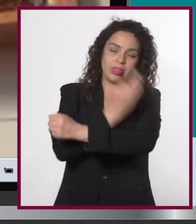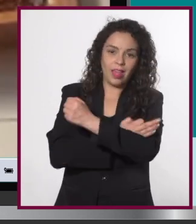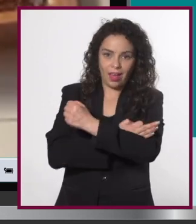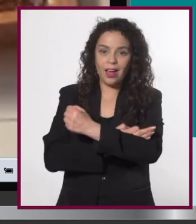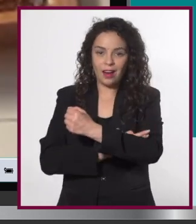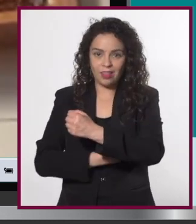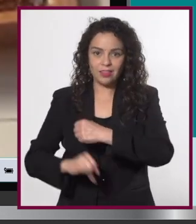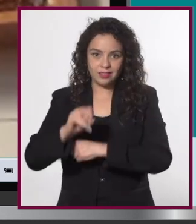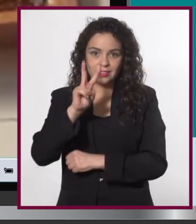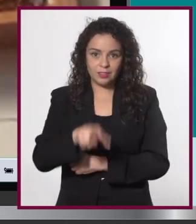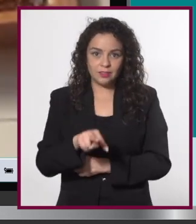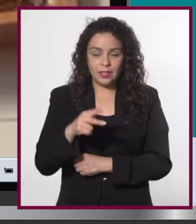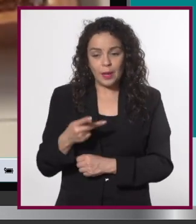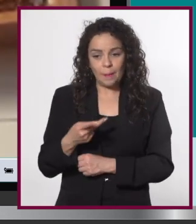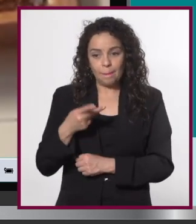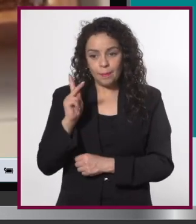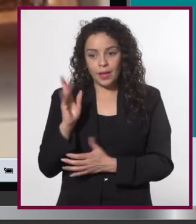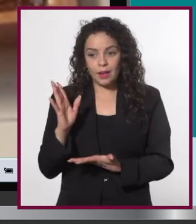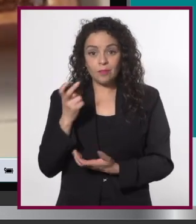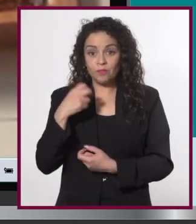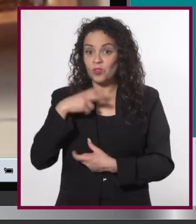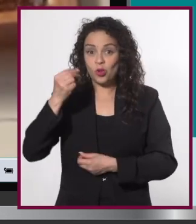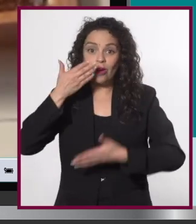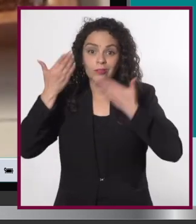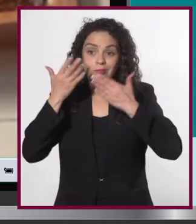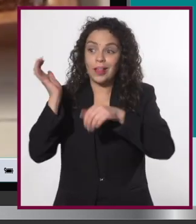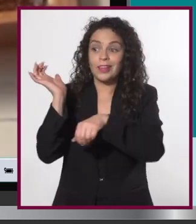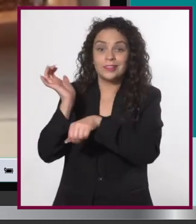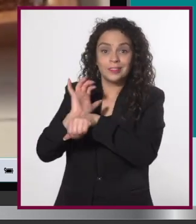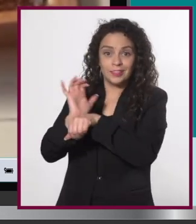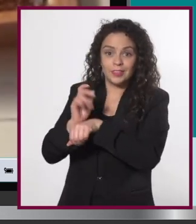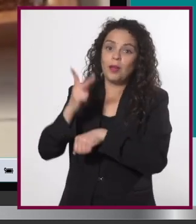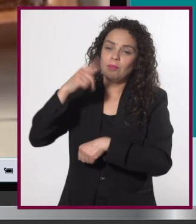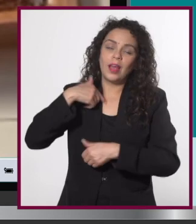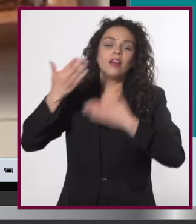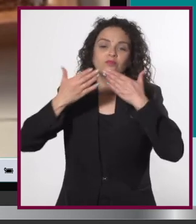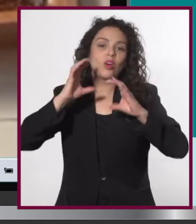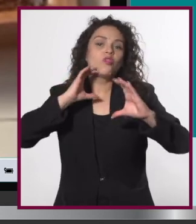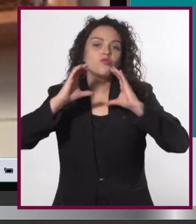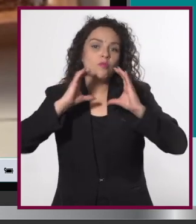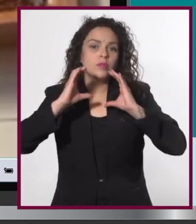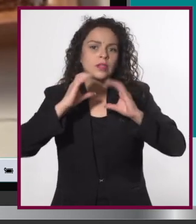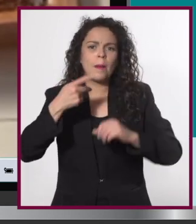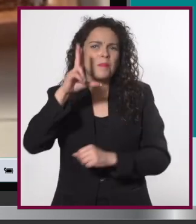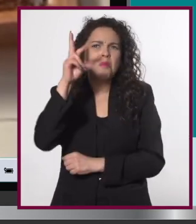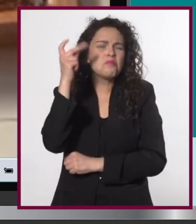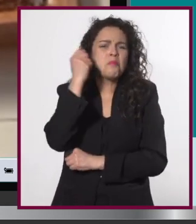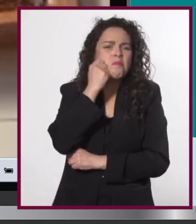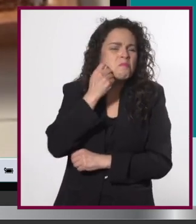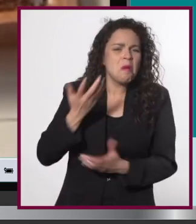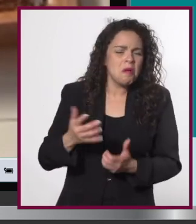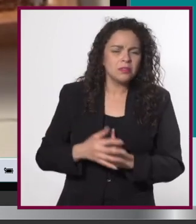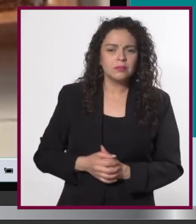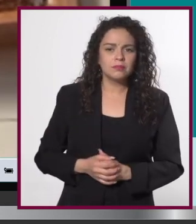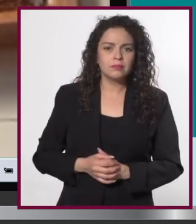ese momento, y no estudié cine como tal, sino estudié comunicación, pero no me importó. O